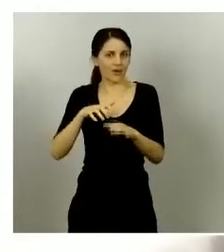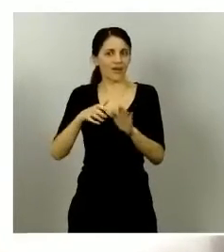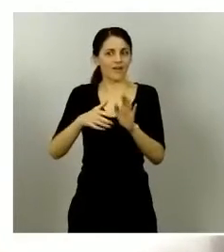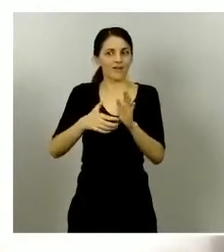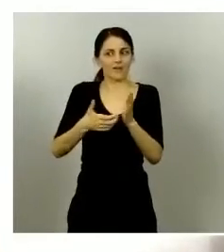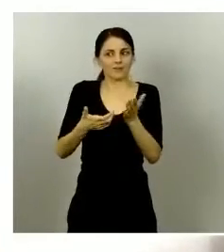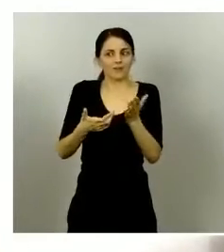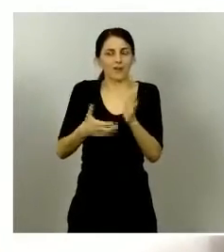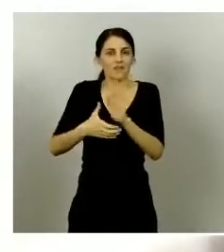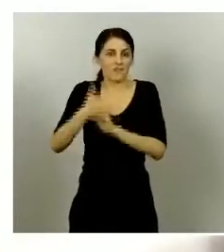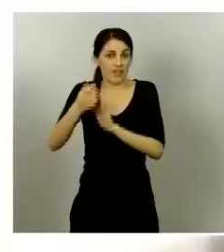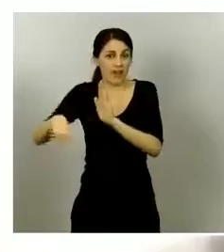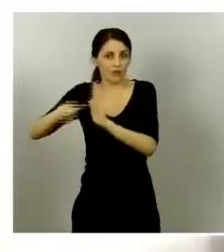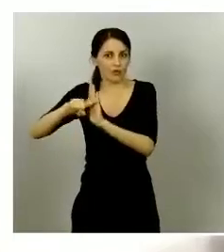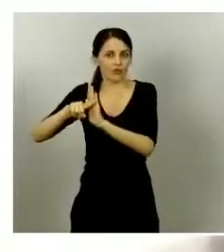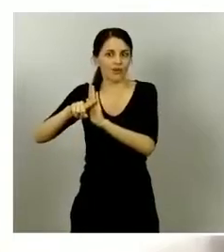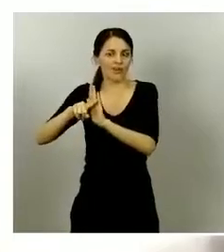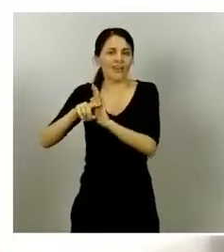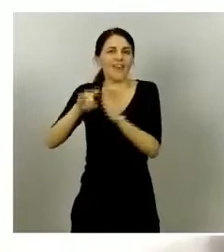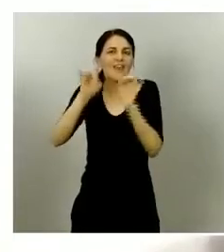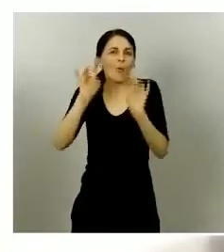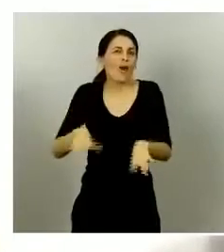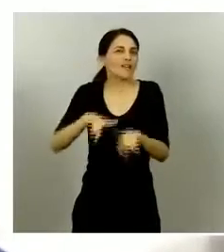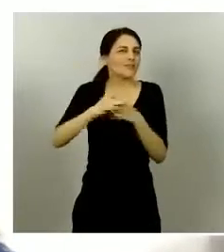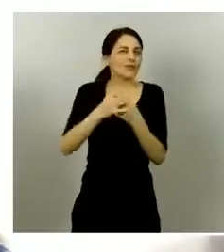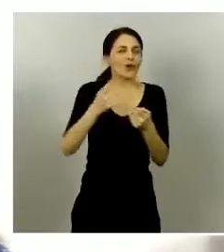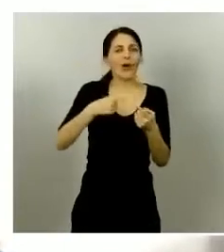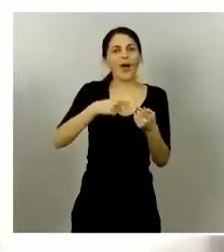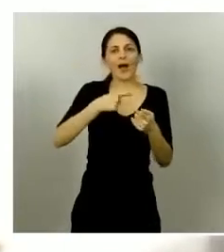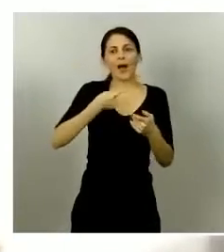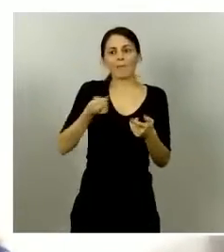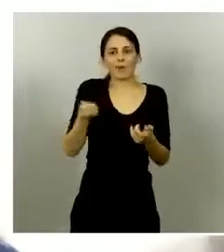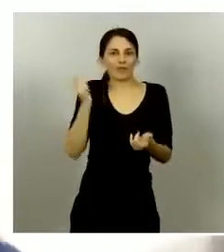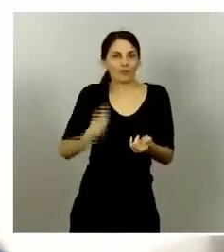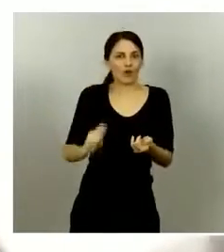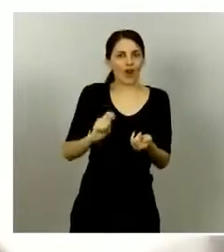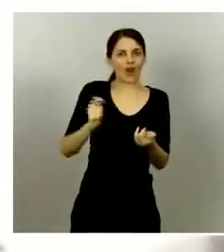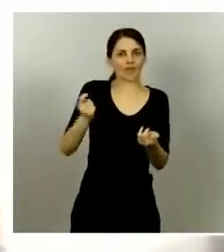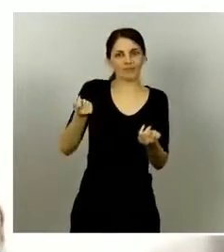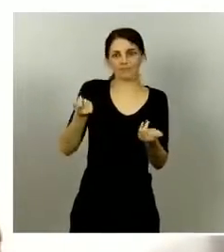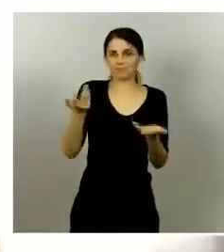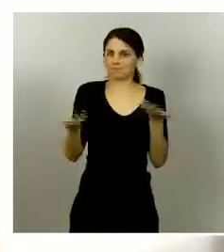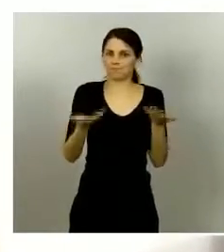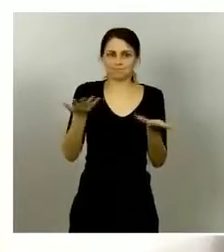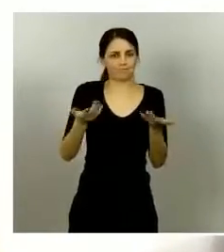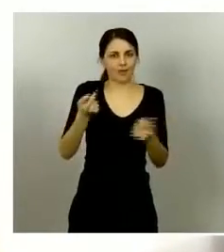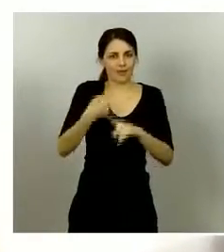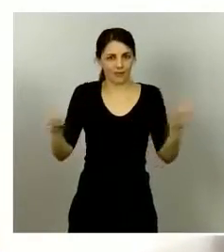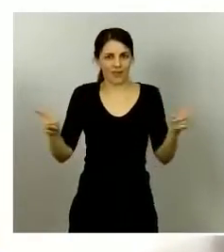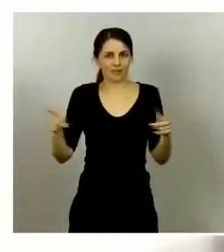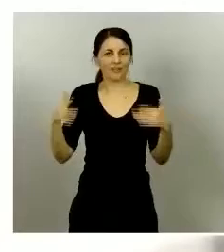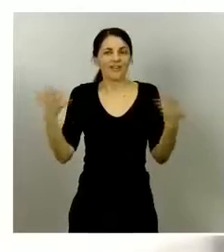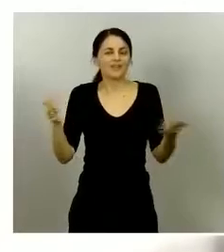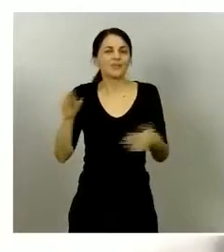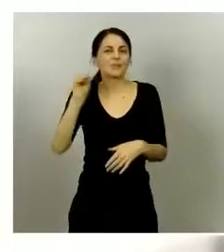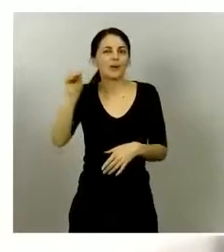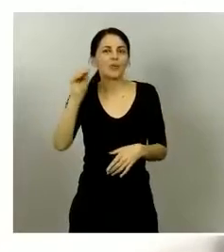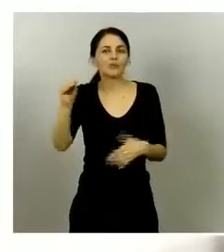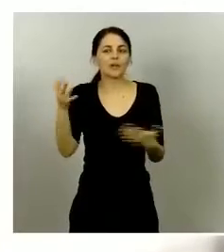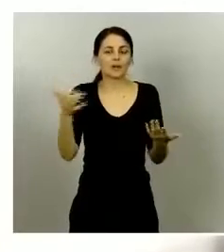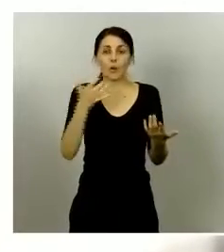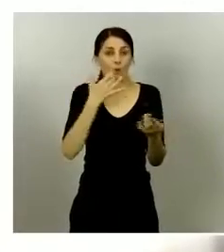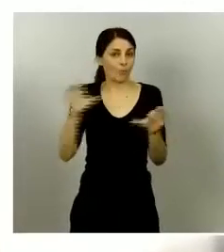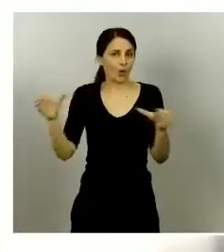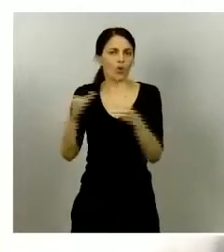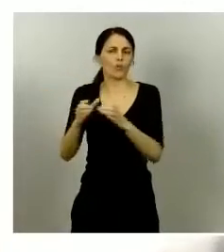decir, la mayoría de los clubes federados no hay medios como en los profesionales para volver a la normalidad que plantea el gobierno con las